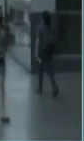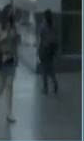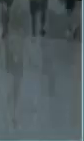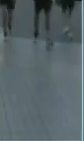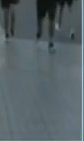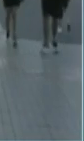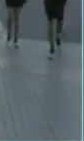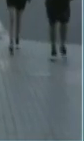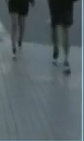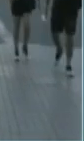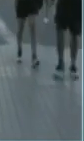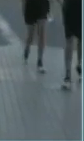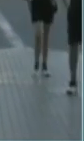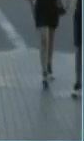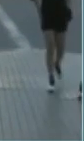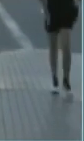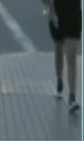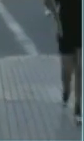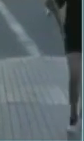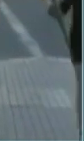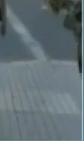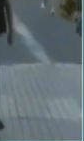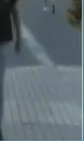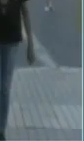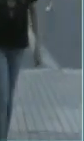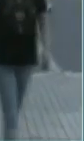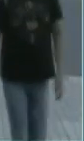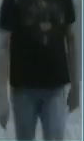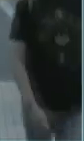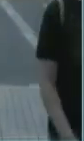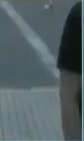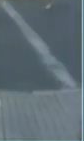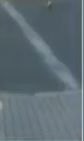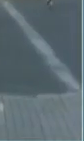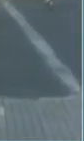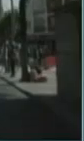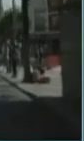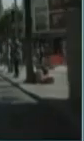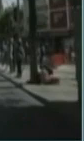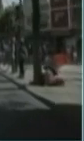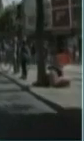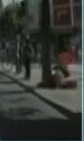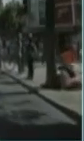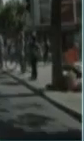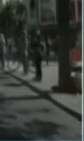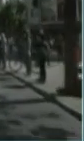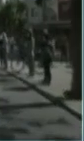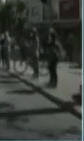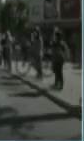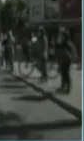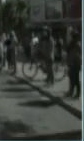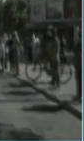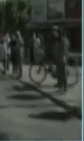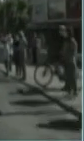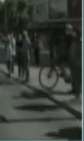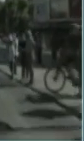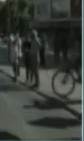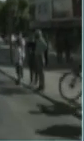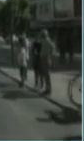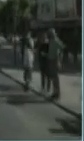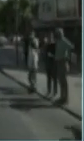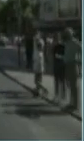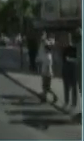de los fondos de inversión. Ajá. Lo que uno puede interpretar es que ya en el 2017, como te digo, se